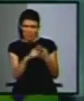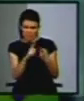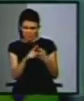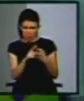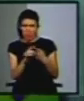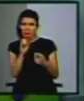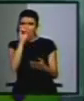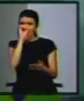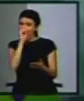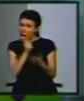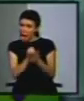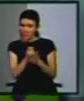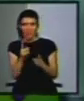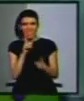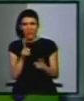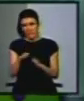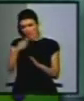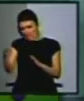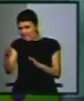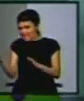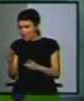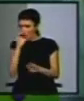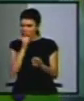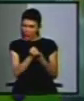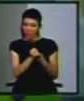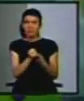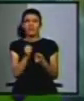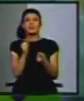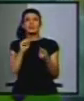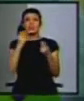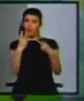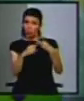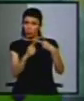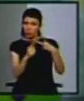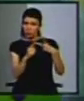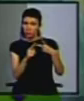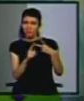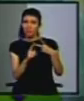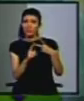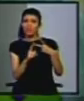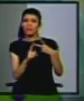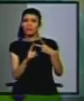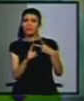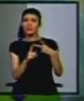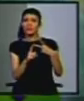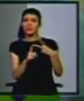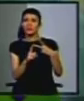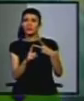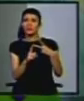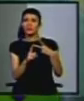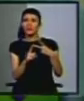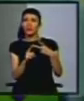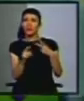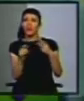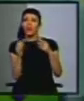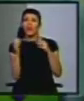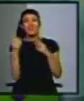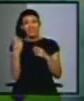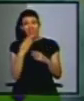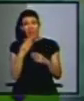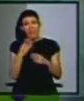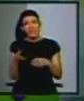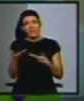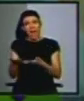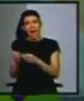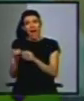engaña a sus vecinos. Punto dos, es capaz de producir una división entre